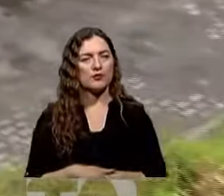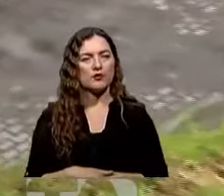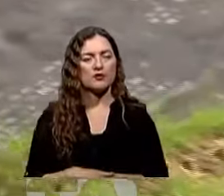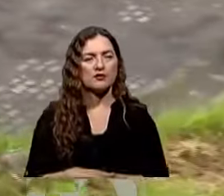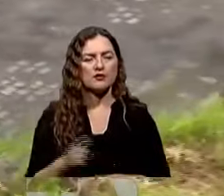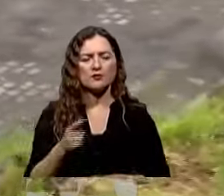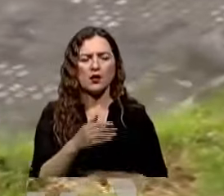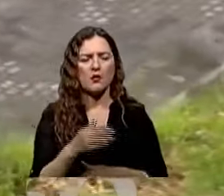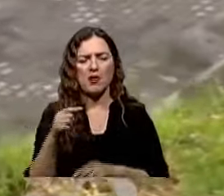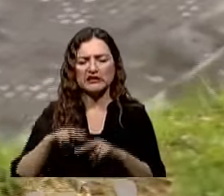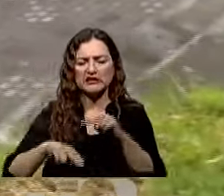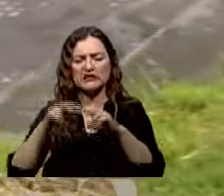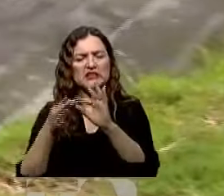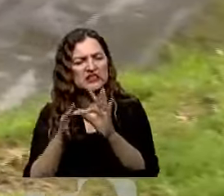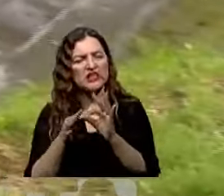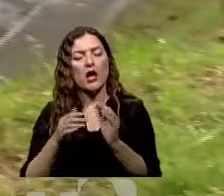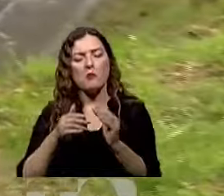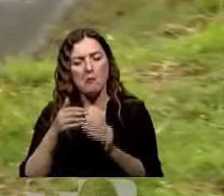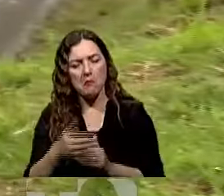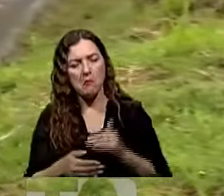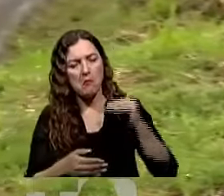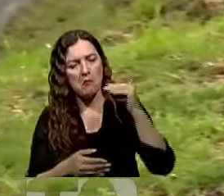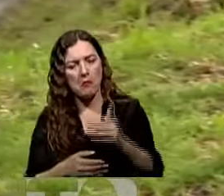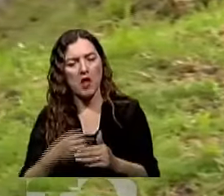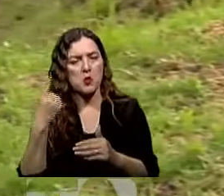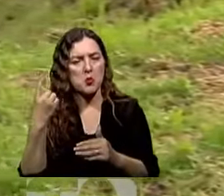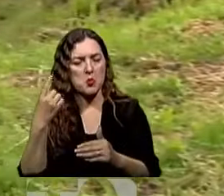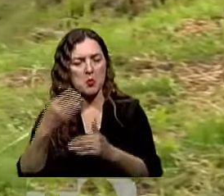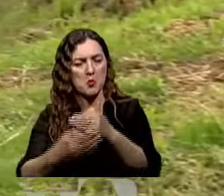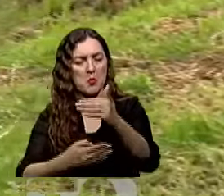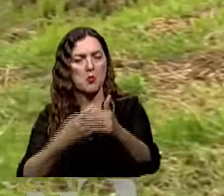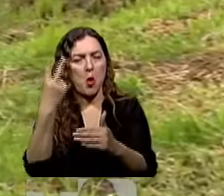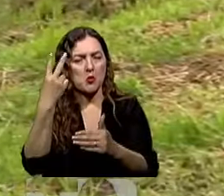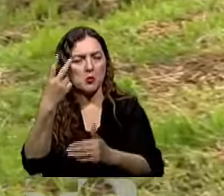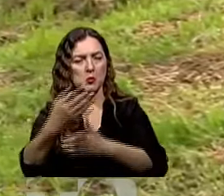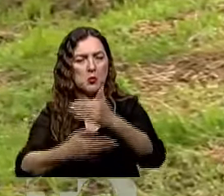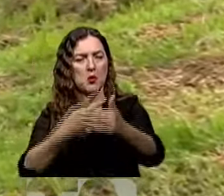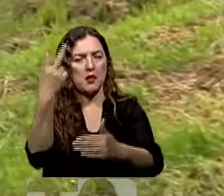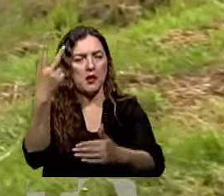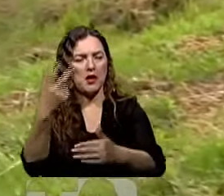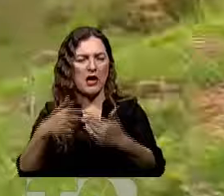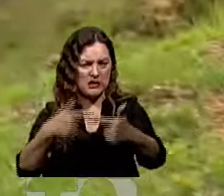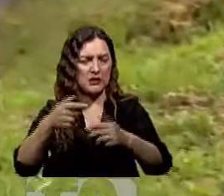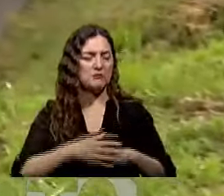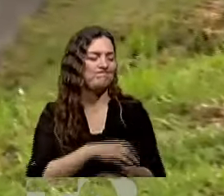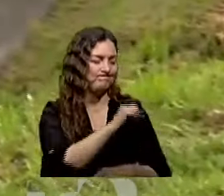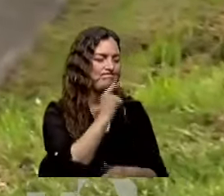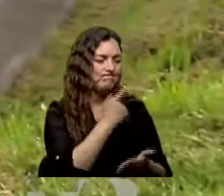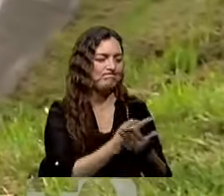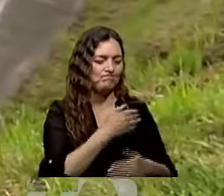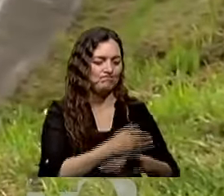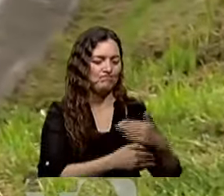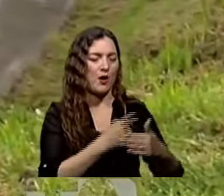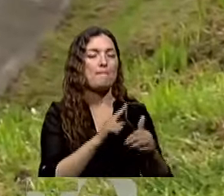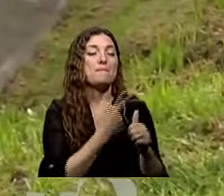fases. Sí, ahorita estamos en la primera fase. Ahorita hemos hecho los